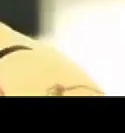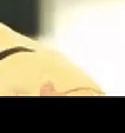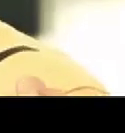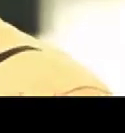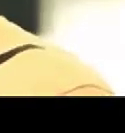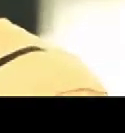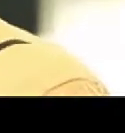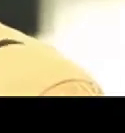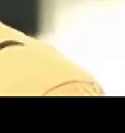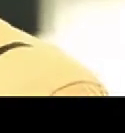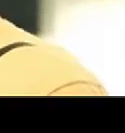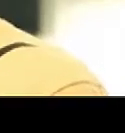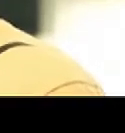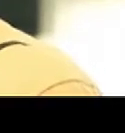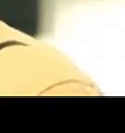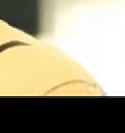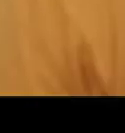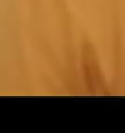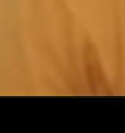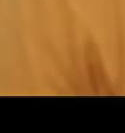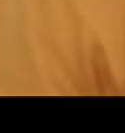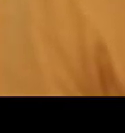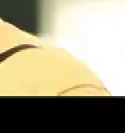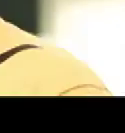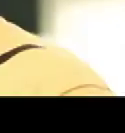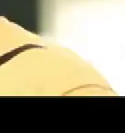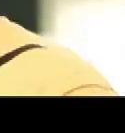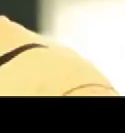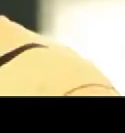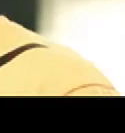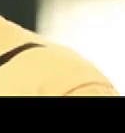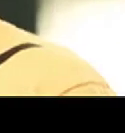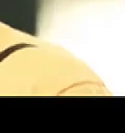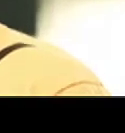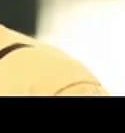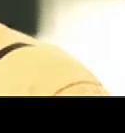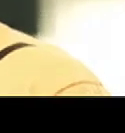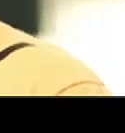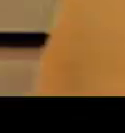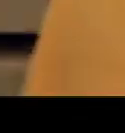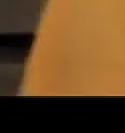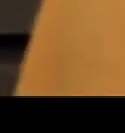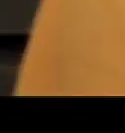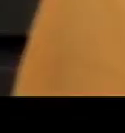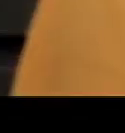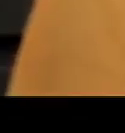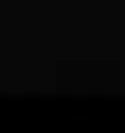Quería decirle que usted es todo para mí. ¿Eso era todo? Sí.